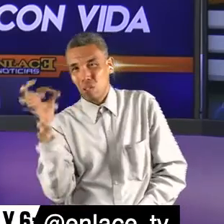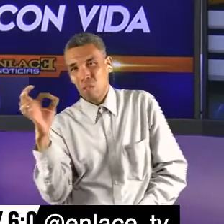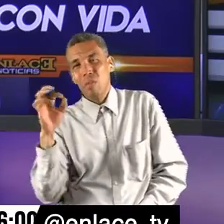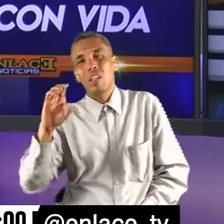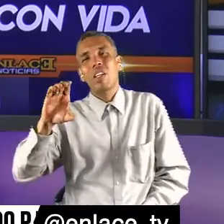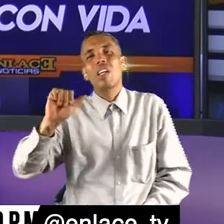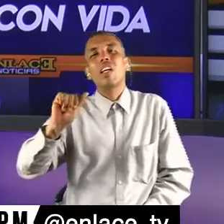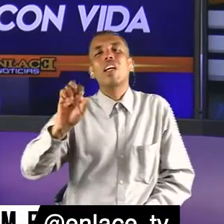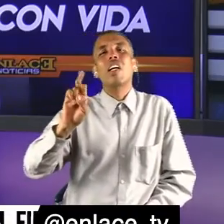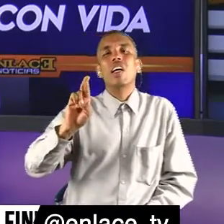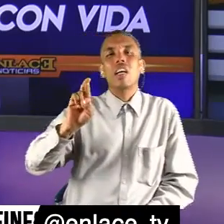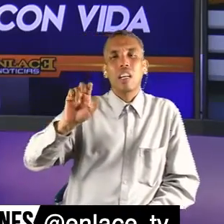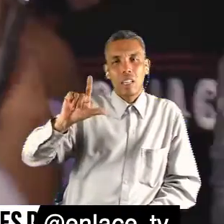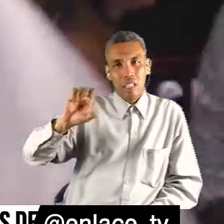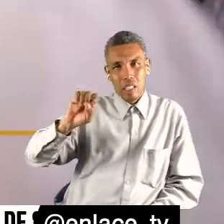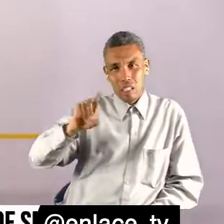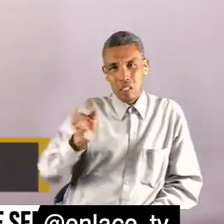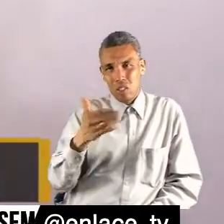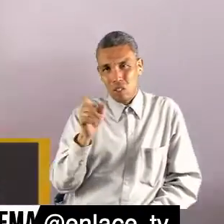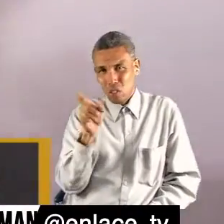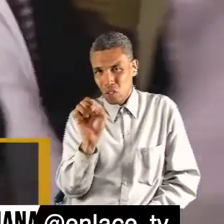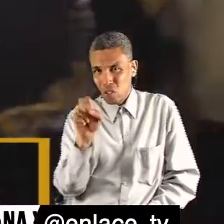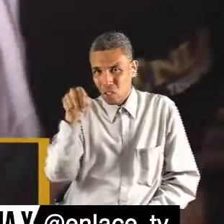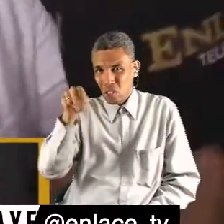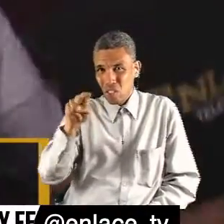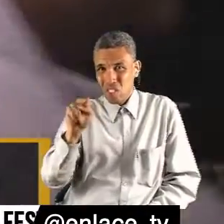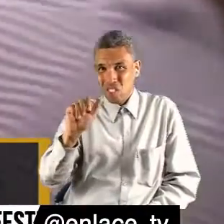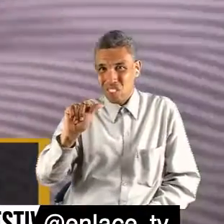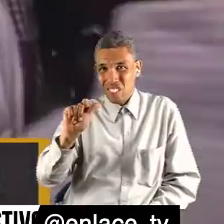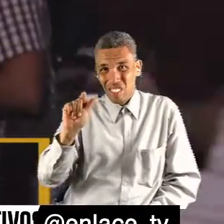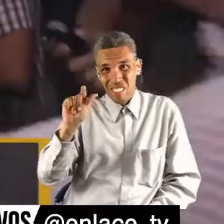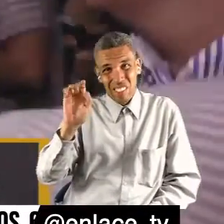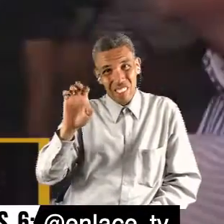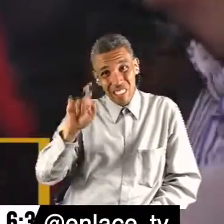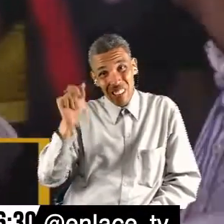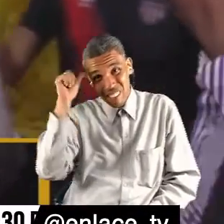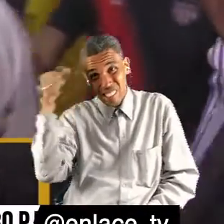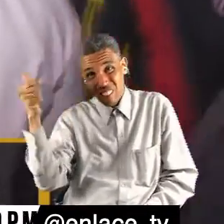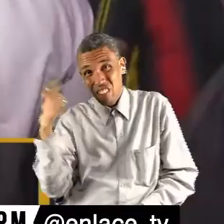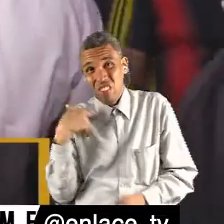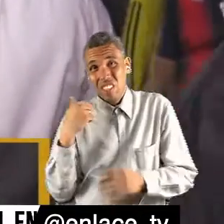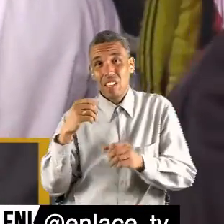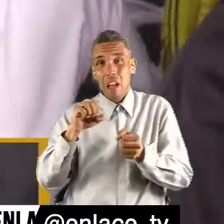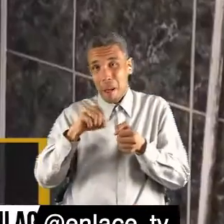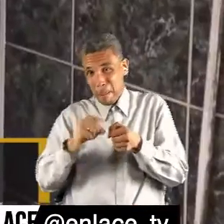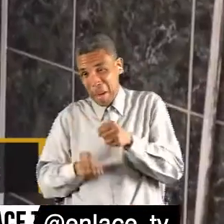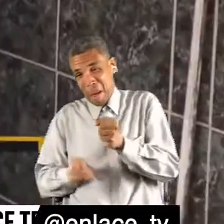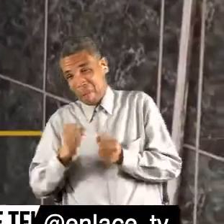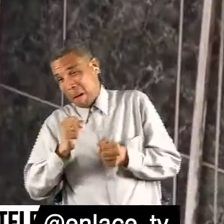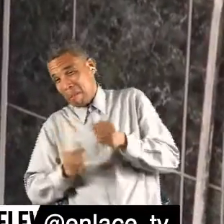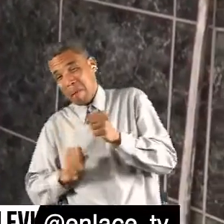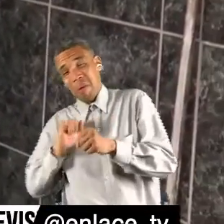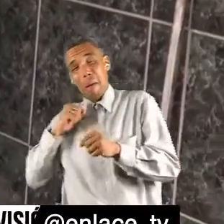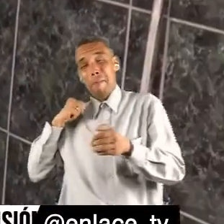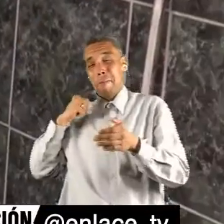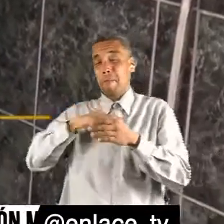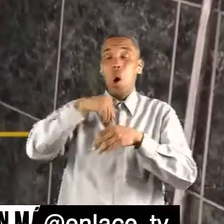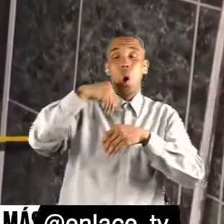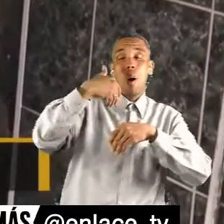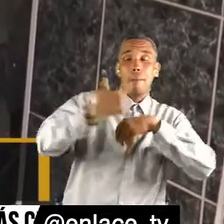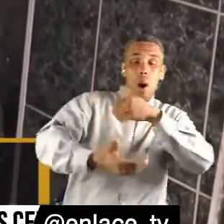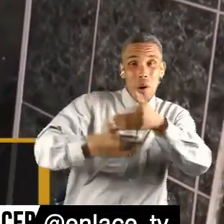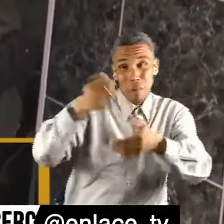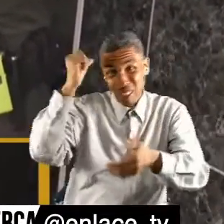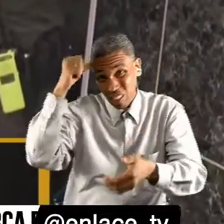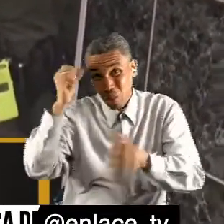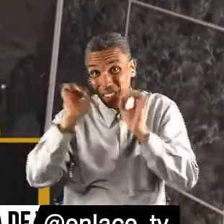líder político. El gobernador de Santander, Didier Tavera Amado, se volvió a referir al estado de salud del exconcejal Carlos Andrés González Mebarak, quien